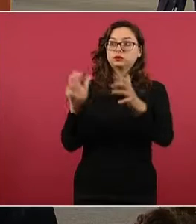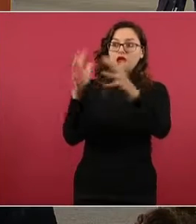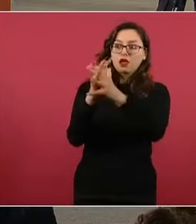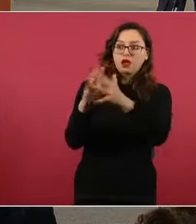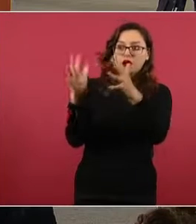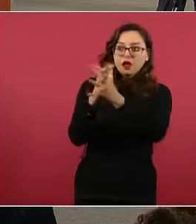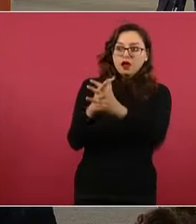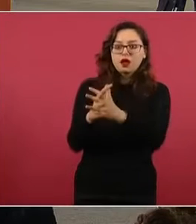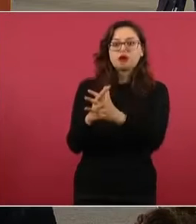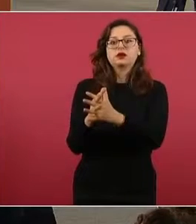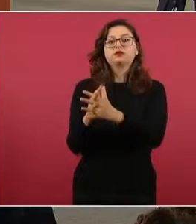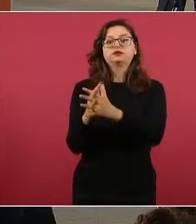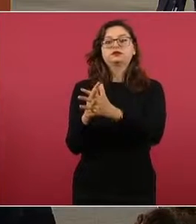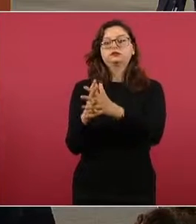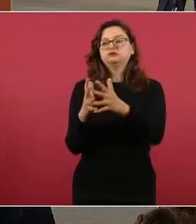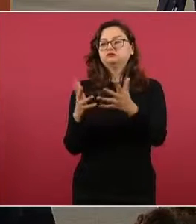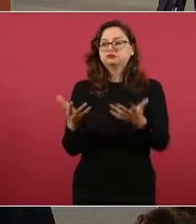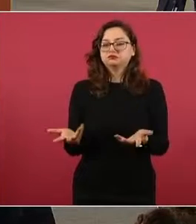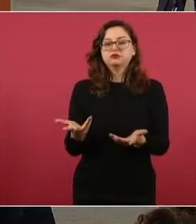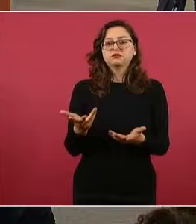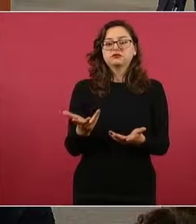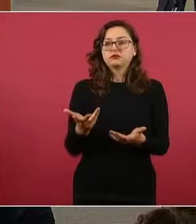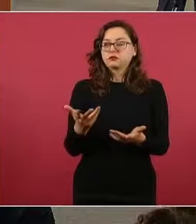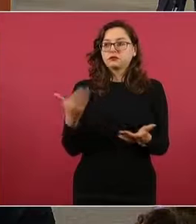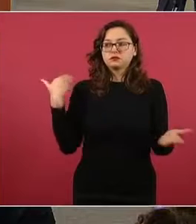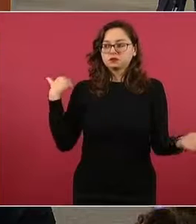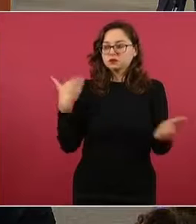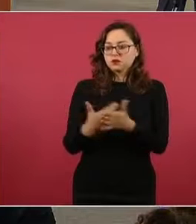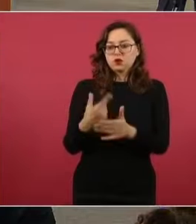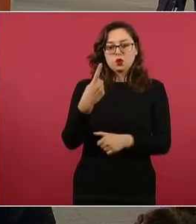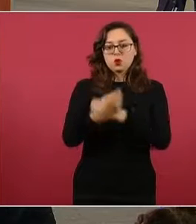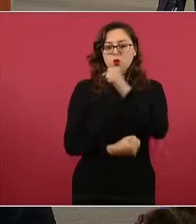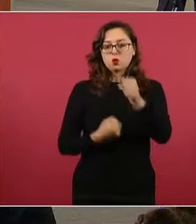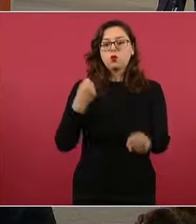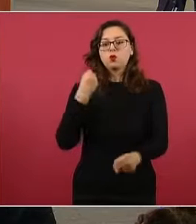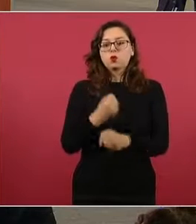del 31 de diciembre, o sea, lo que va del año